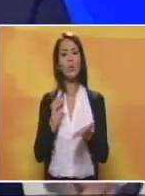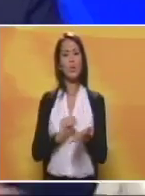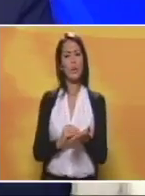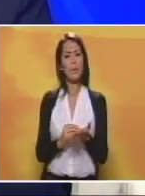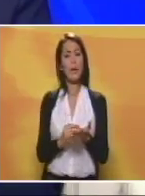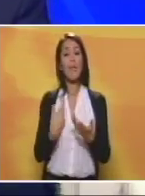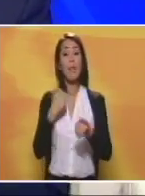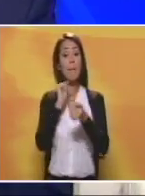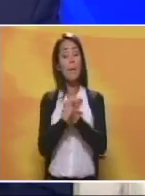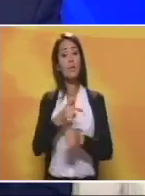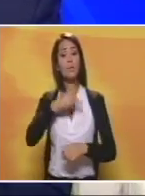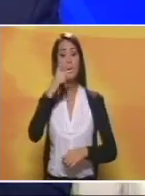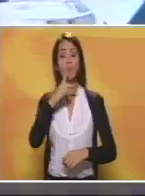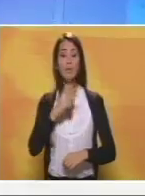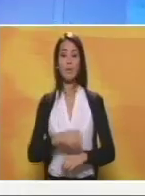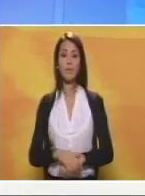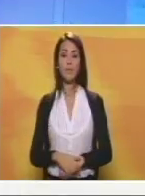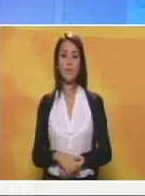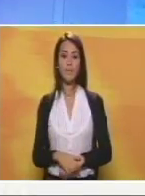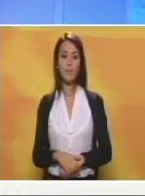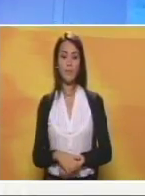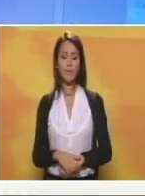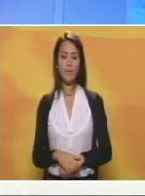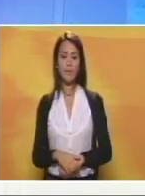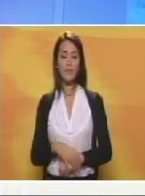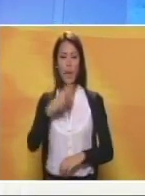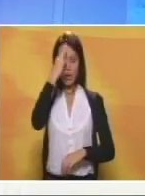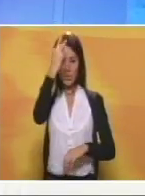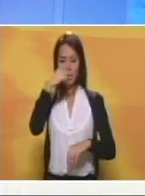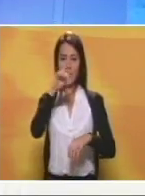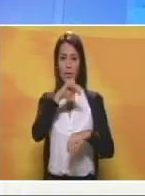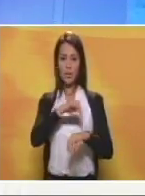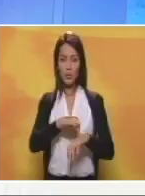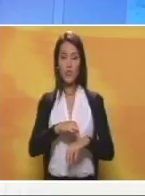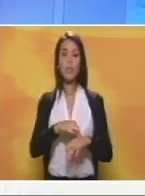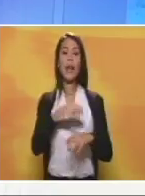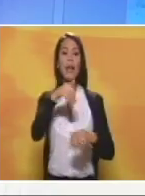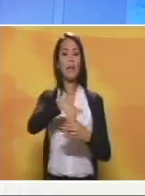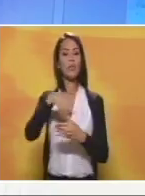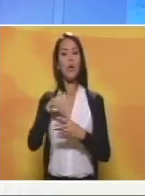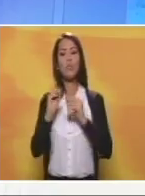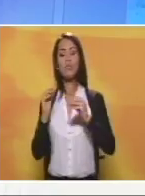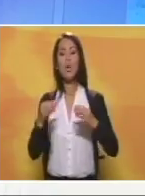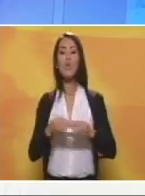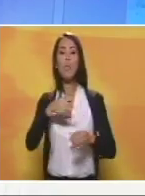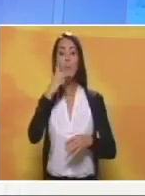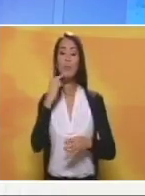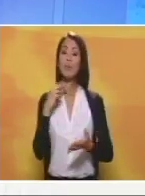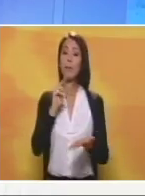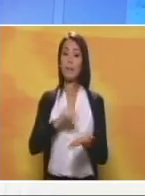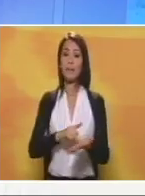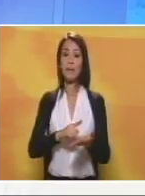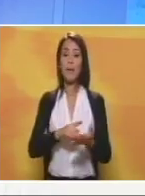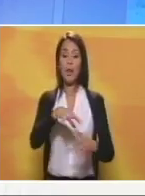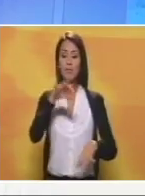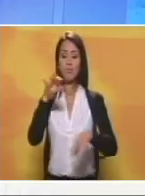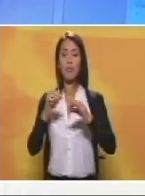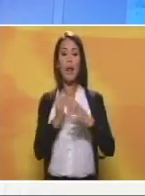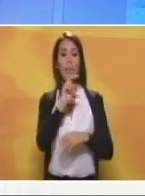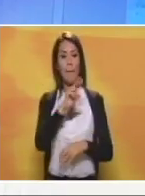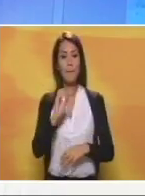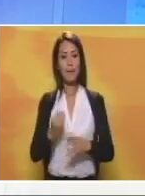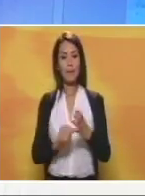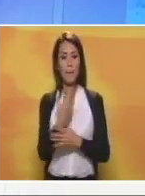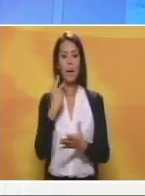número de presos políticos. El Consejo Nacional Electoral convocó a los partidos políticos que participarán en las elecciones del 20 de